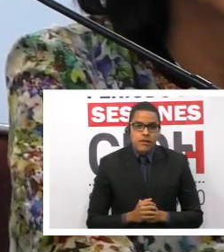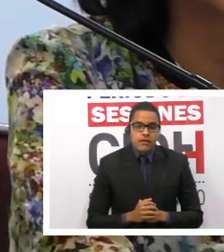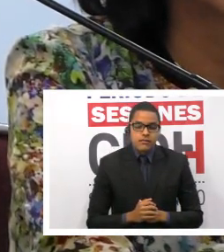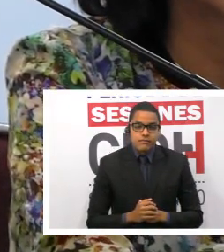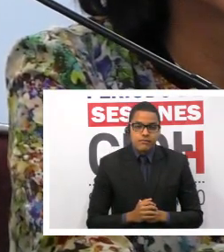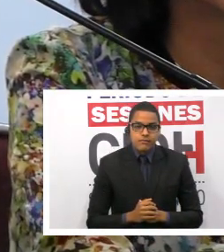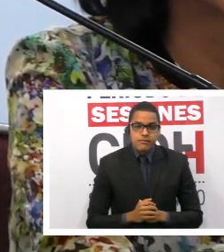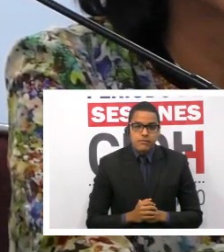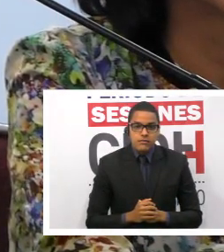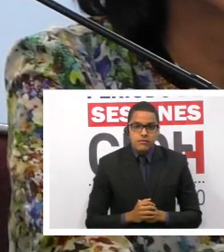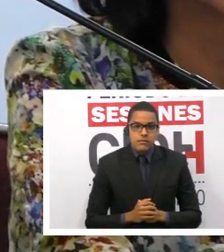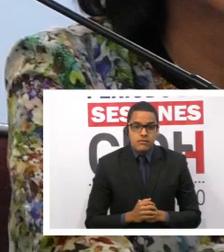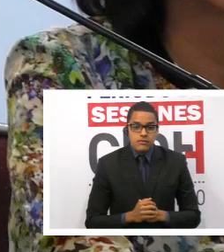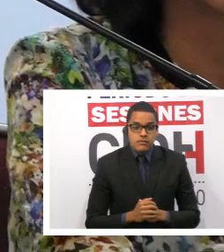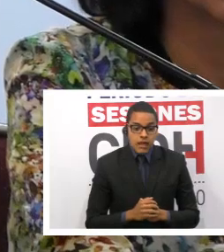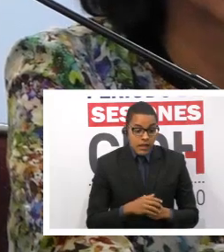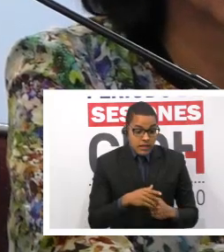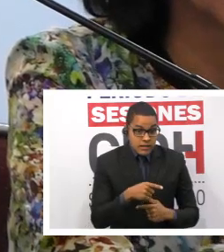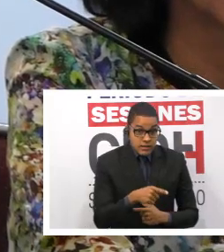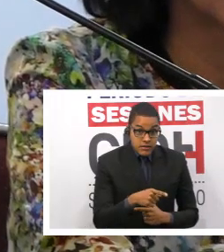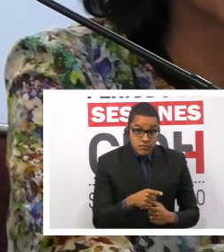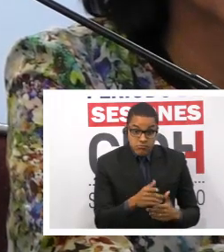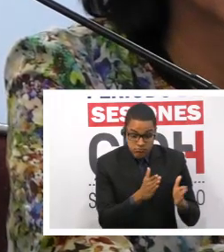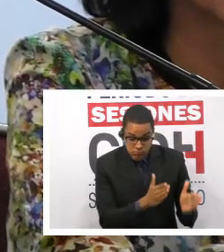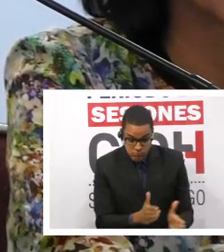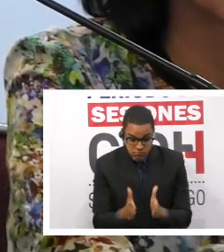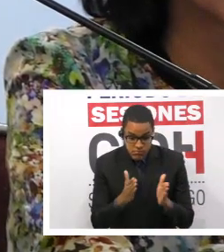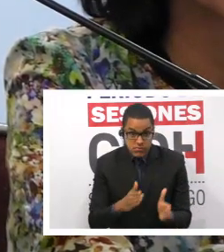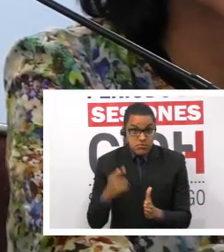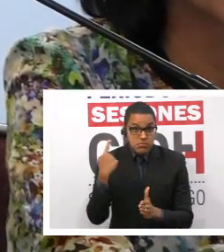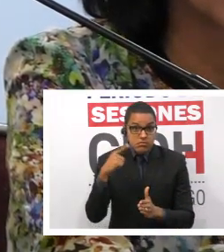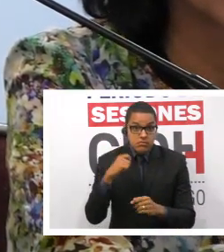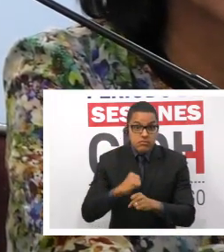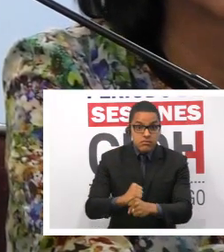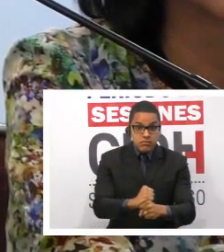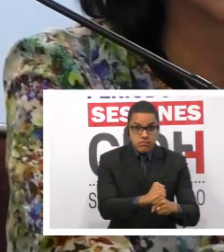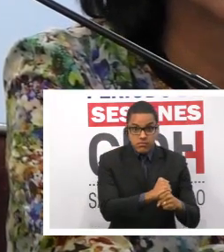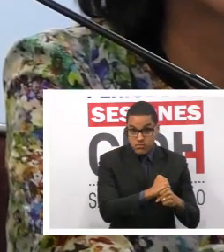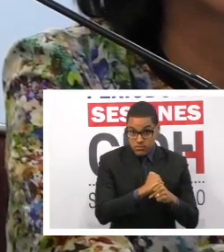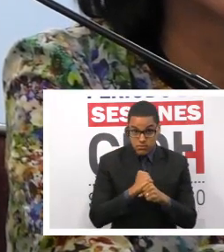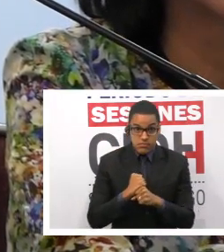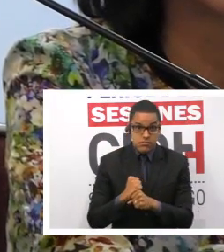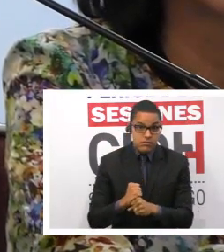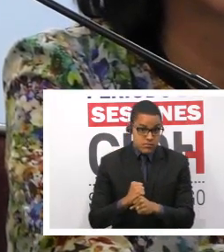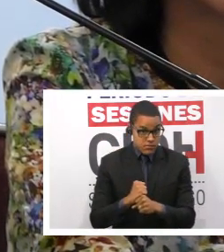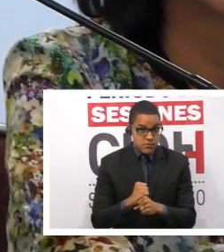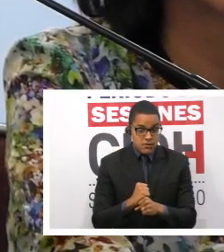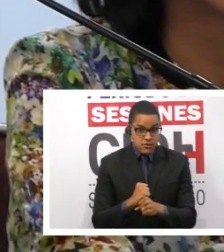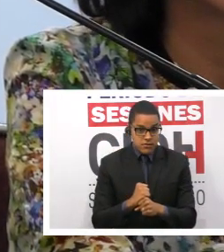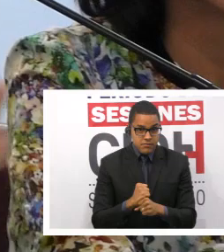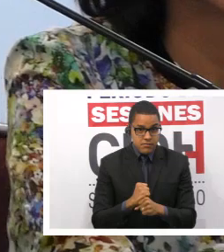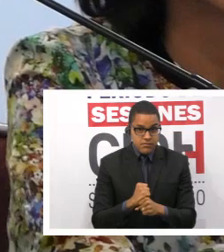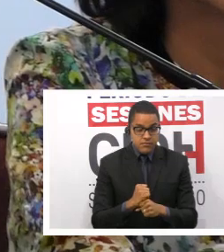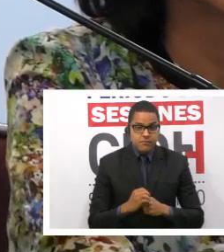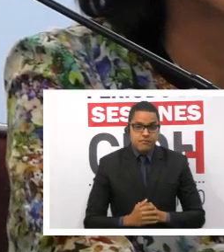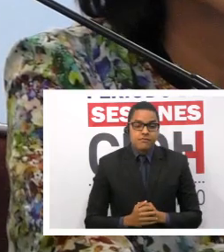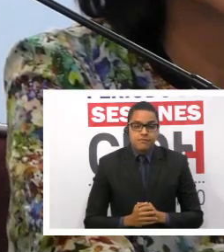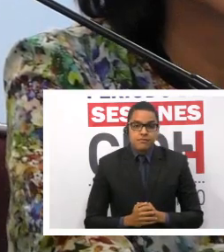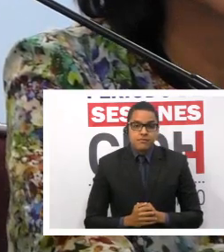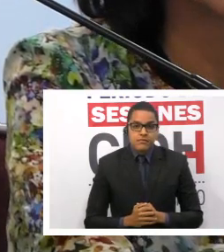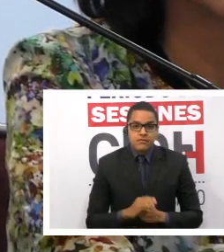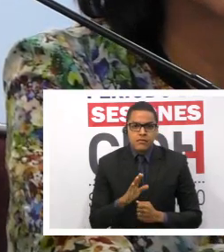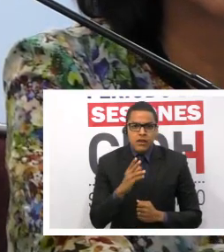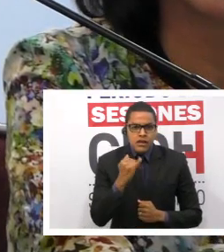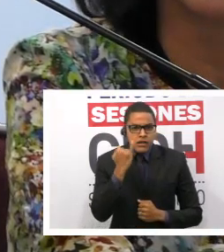universal de protección en general las citas se refieren a documentos del comité de cesc sin embargo si uno ve sistema